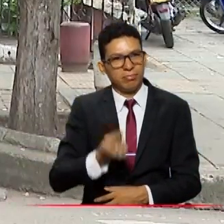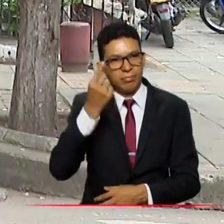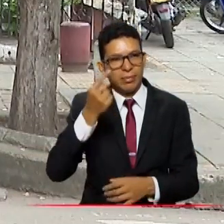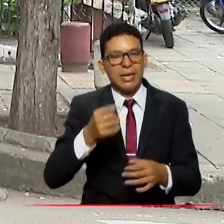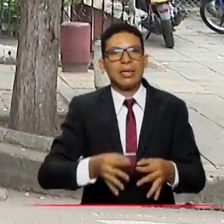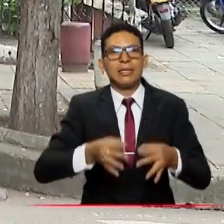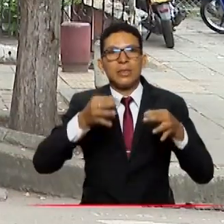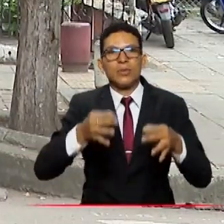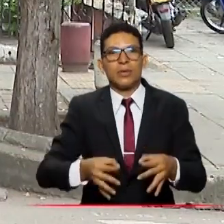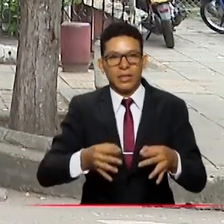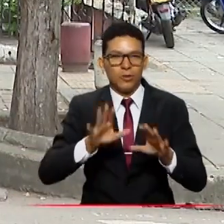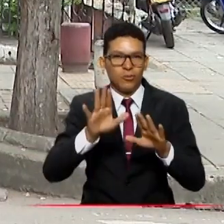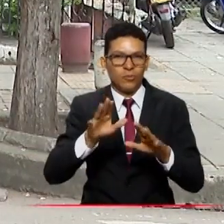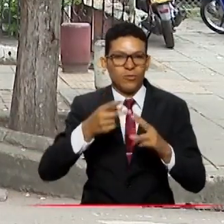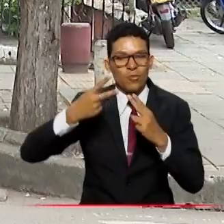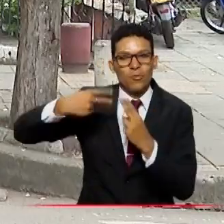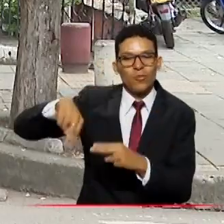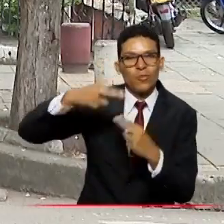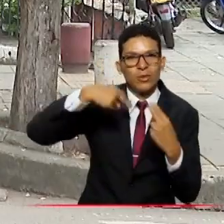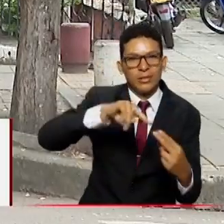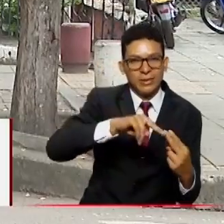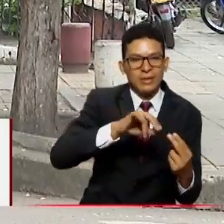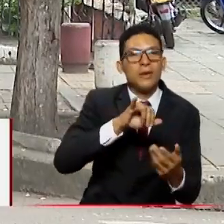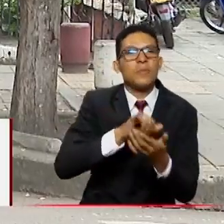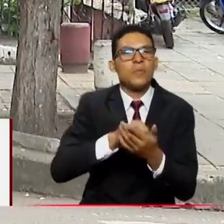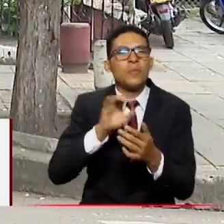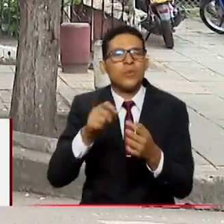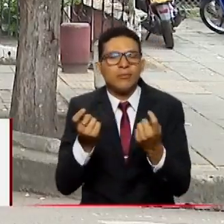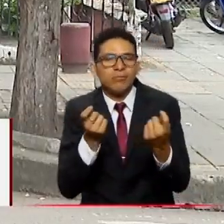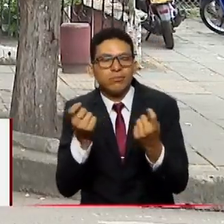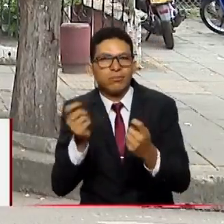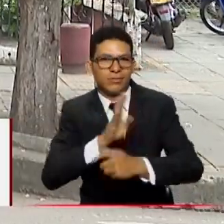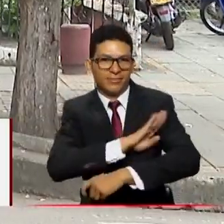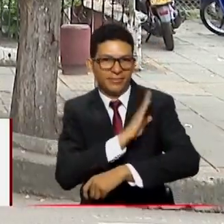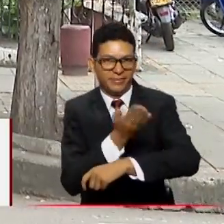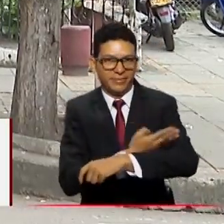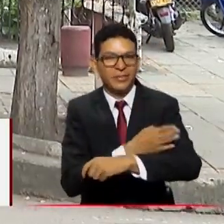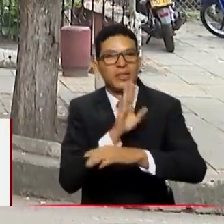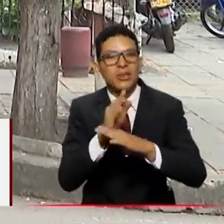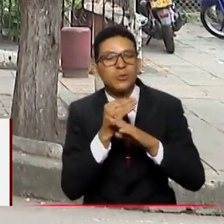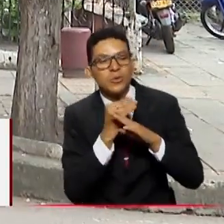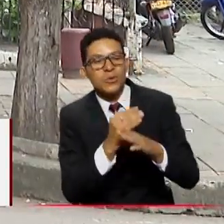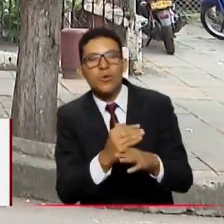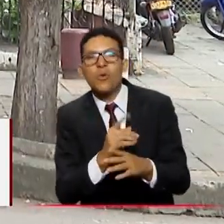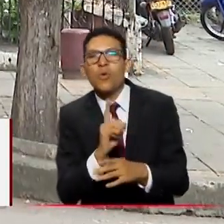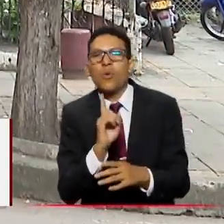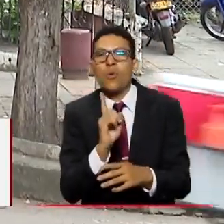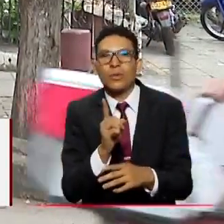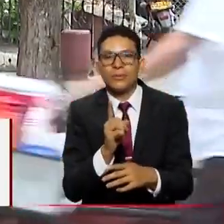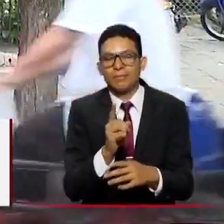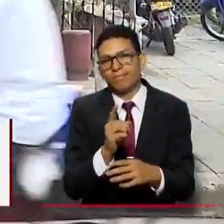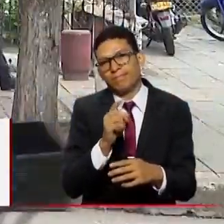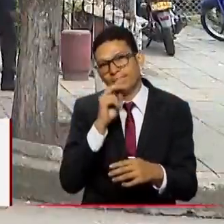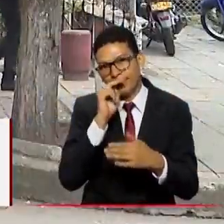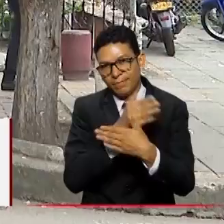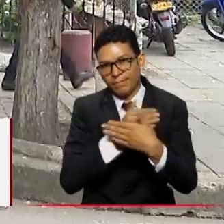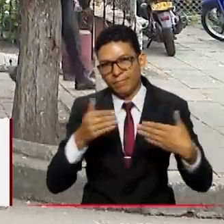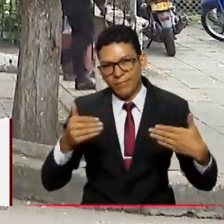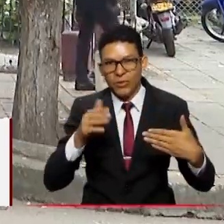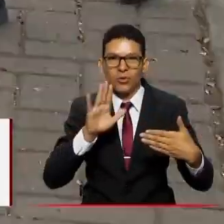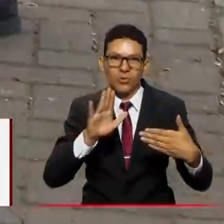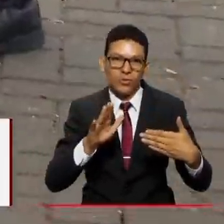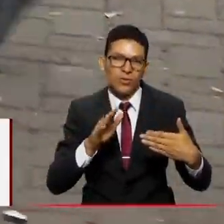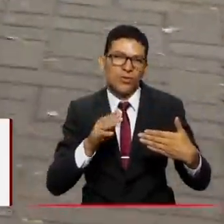Seguridad Turística, en el cual se establecieron medidas para fortalecer la prevención contra el abuso de menores de edad. En el